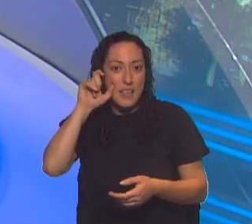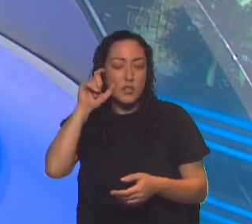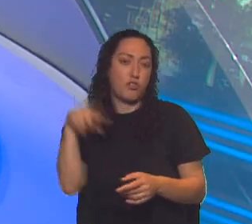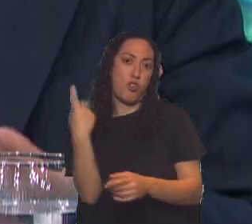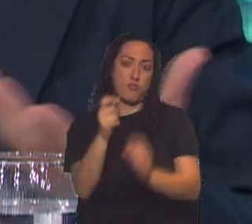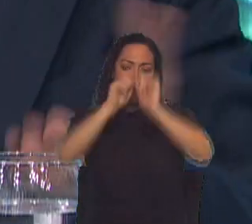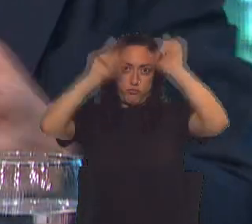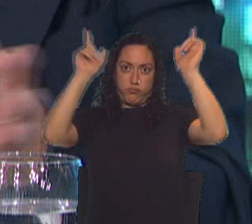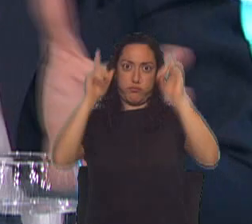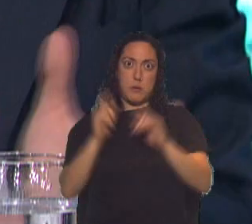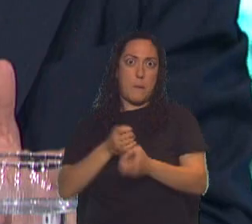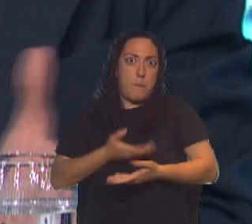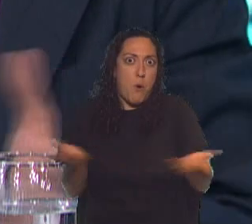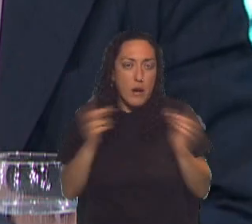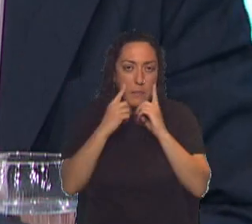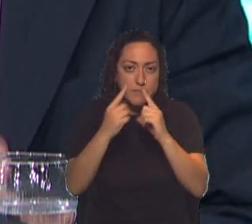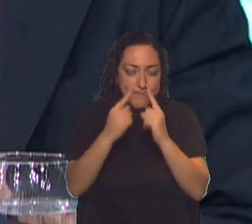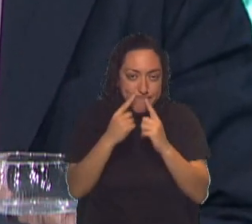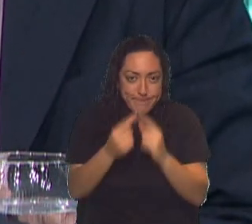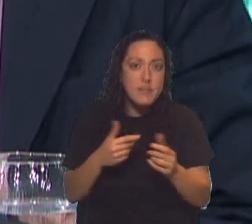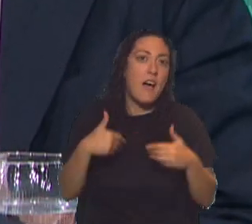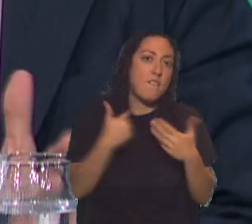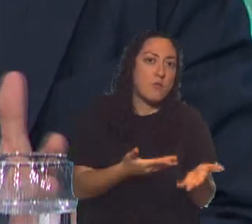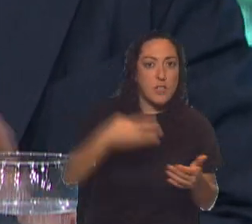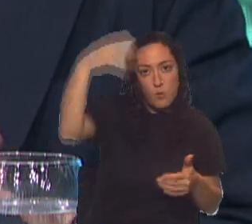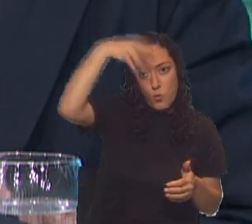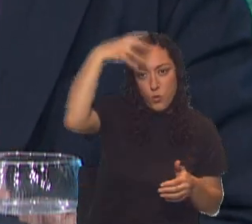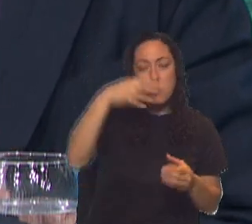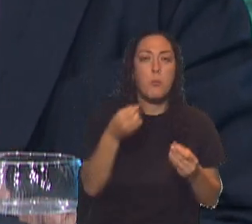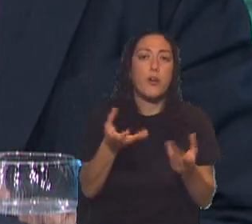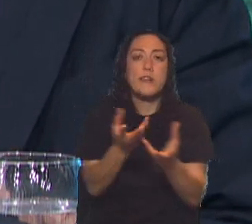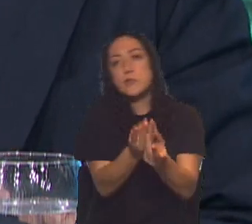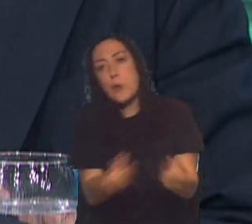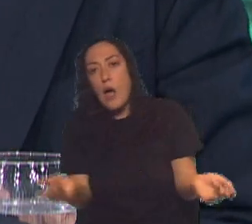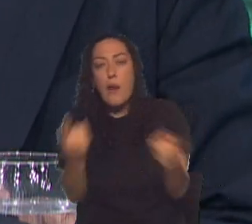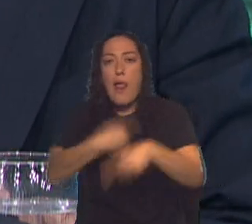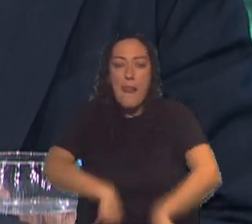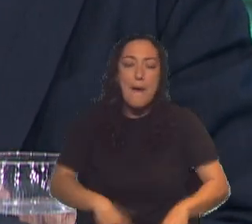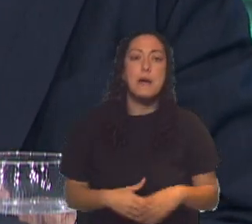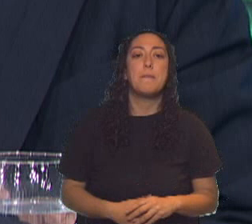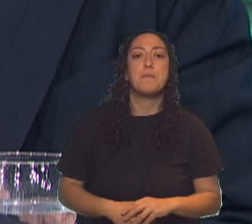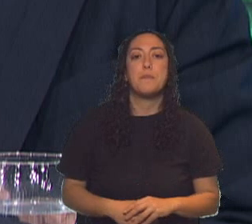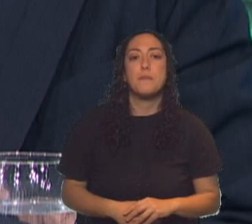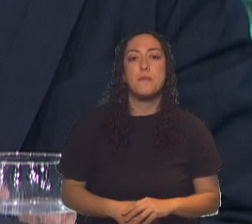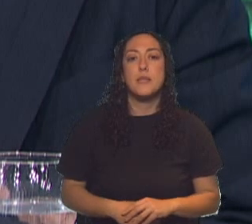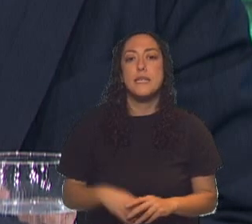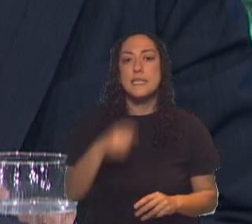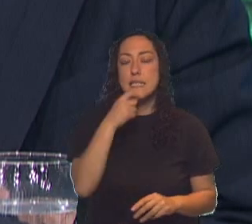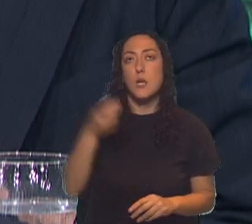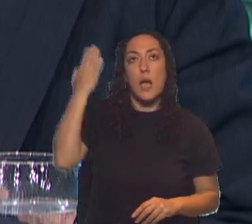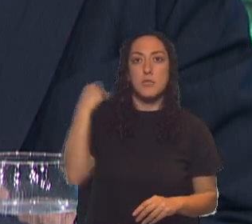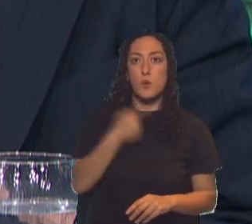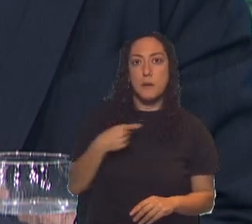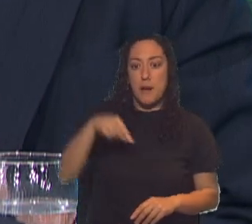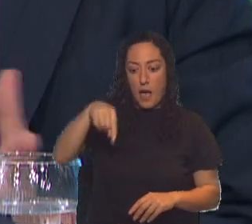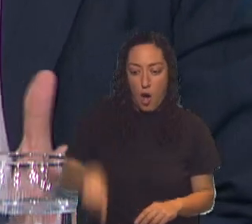hubo Reproches públicos del periodismo AF fin a Patricia ulrich por ser suave no no pierde impacto si en vez de hacerlo la semana anterior